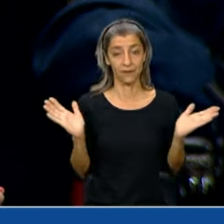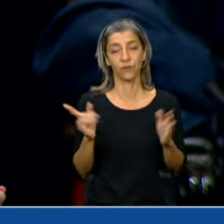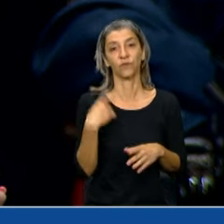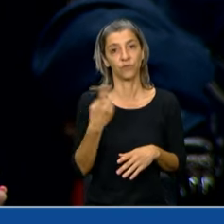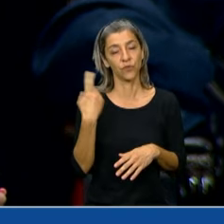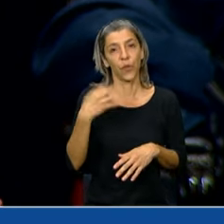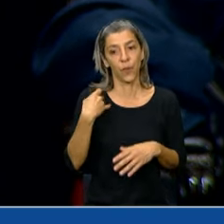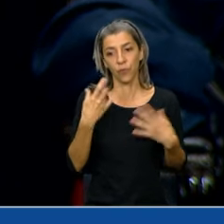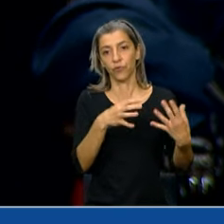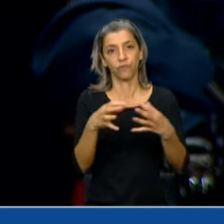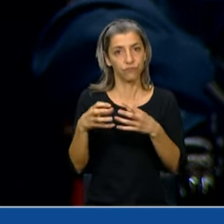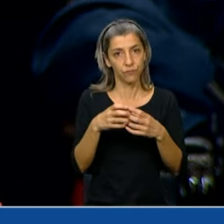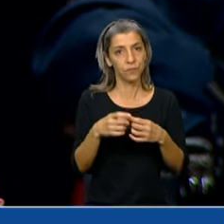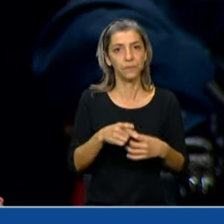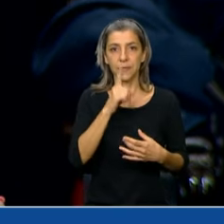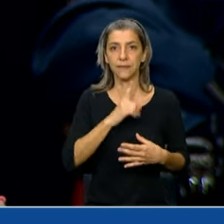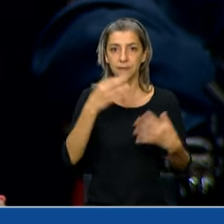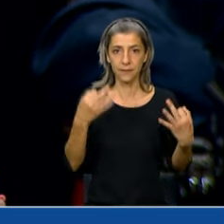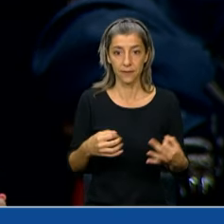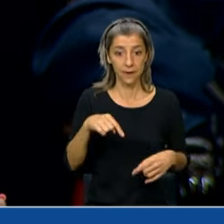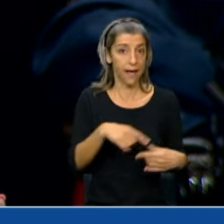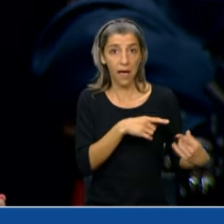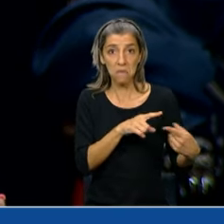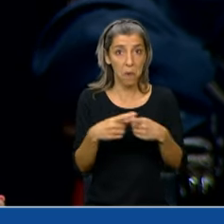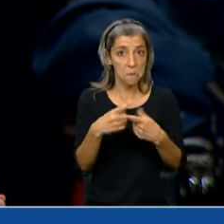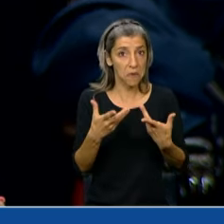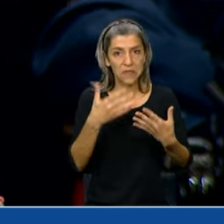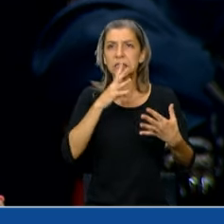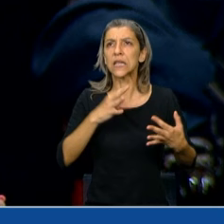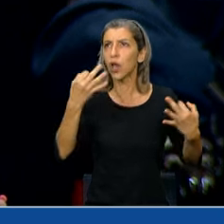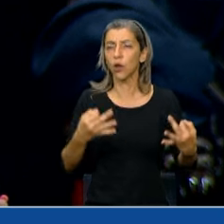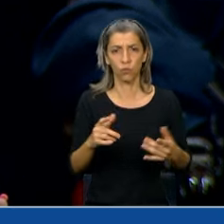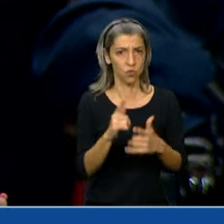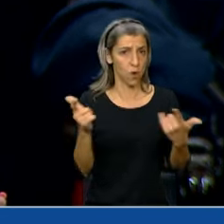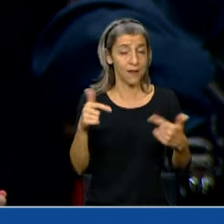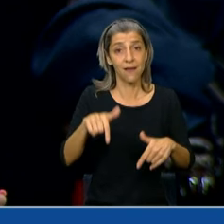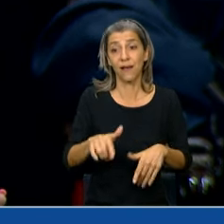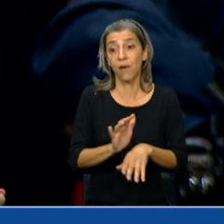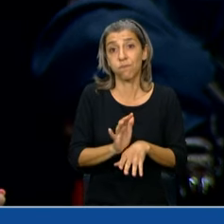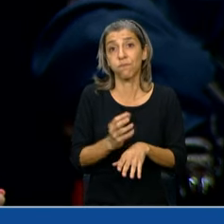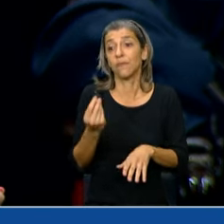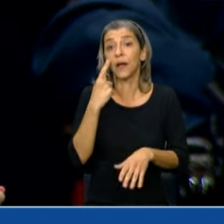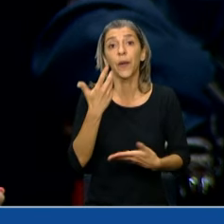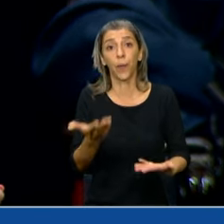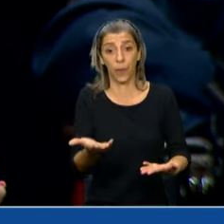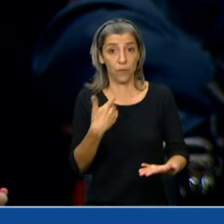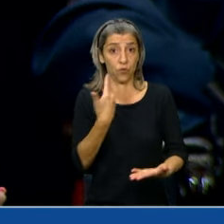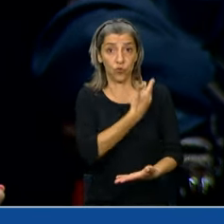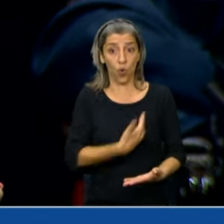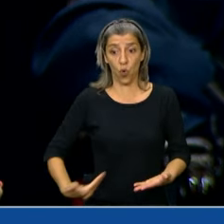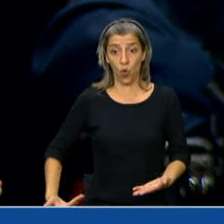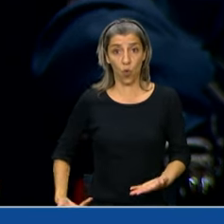discusión seria y acá no hubo una discusión seria Acá hay un gobierno que está